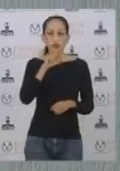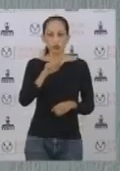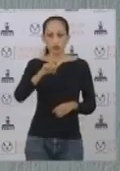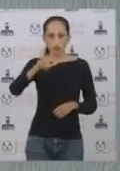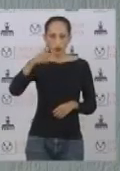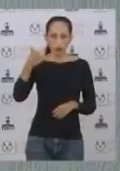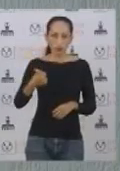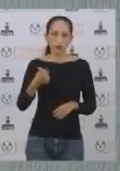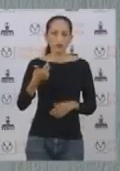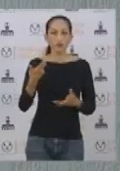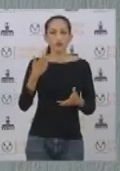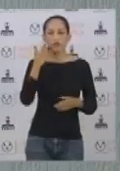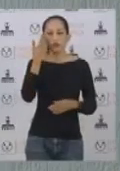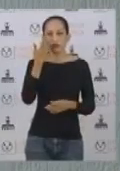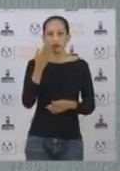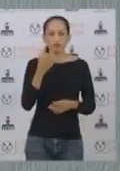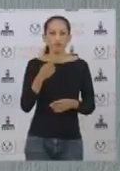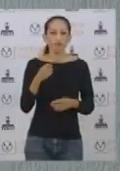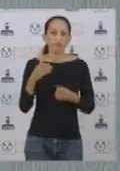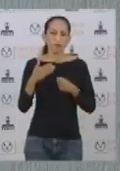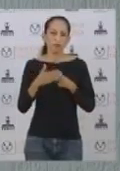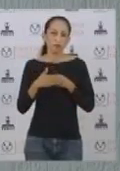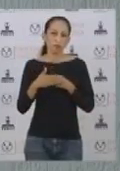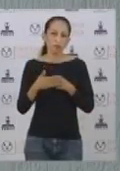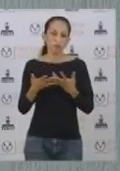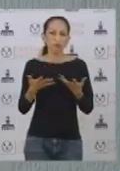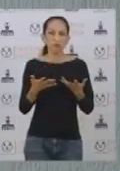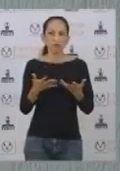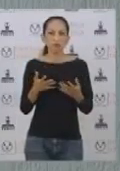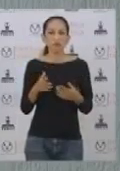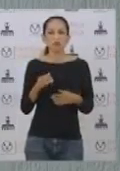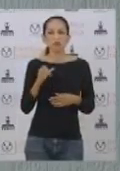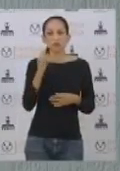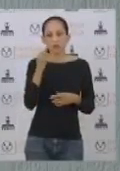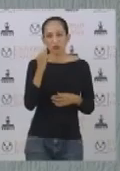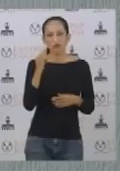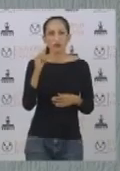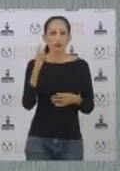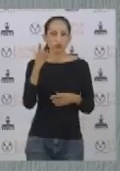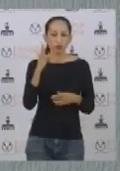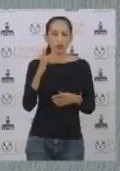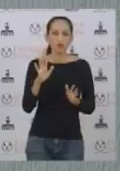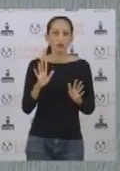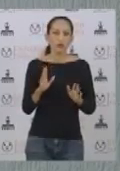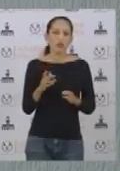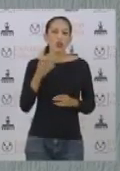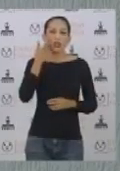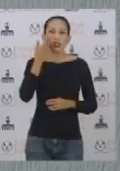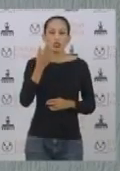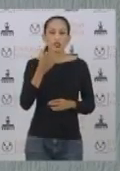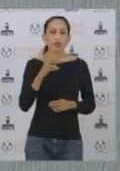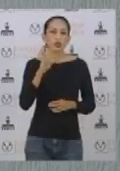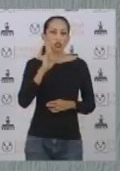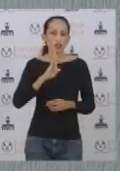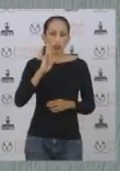estamos planeando también para ahí de mediados de año o poquito antes, que tenga que ver con